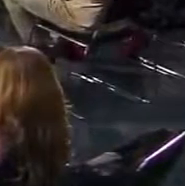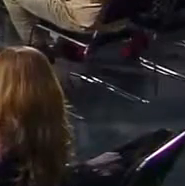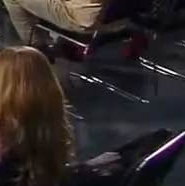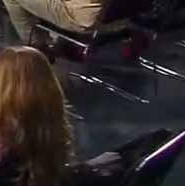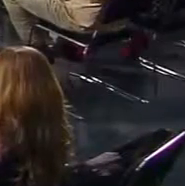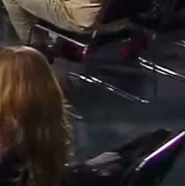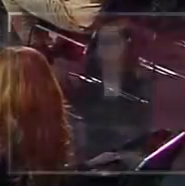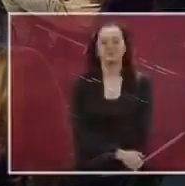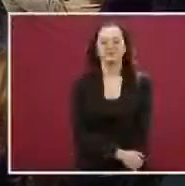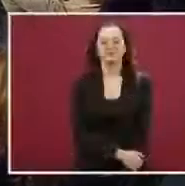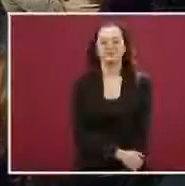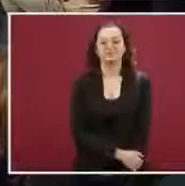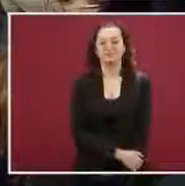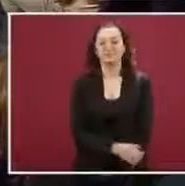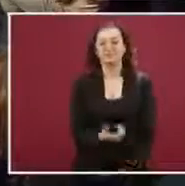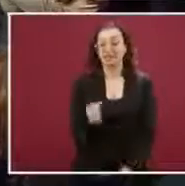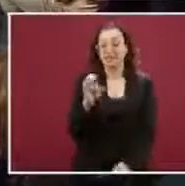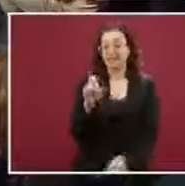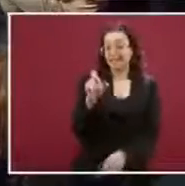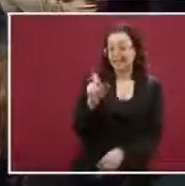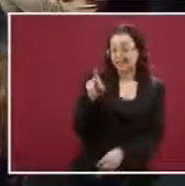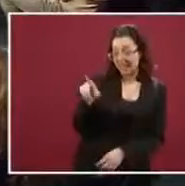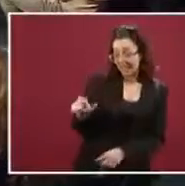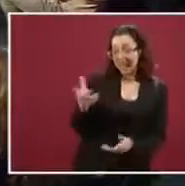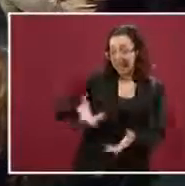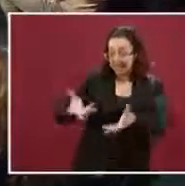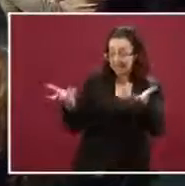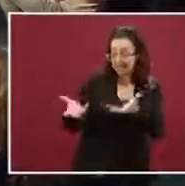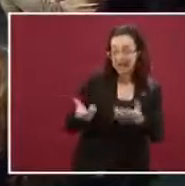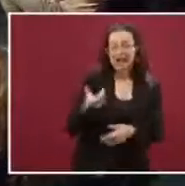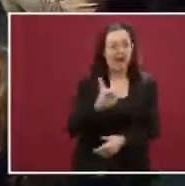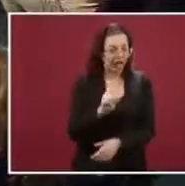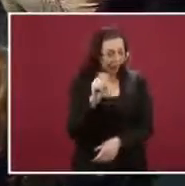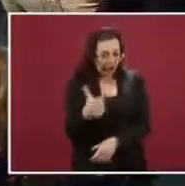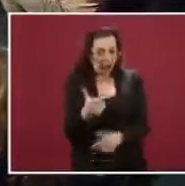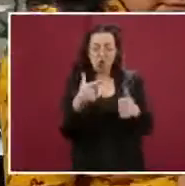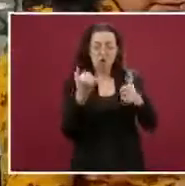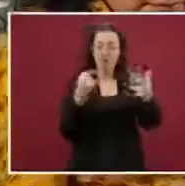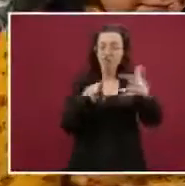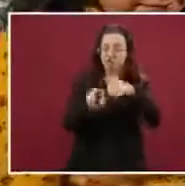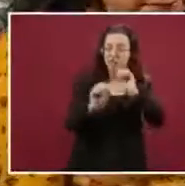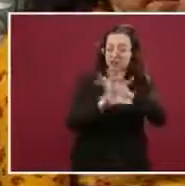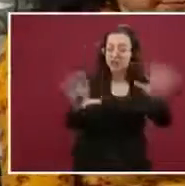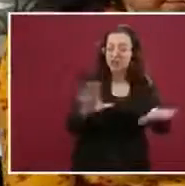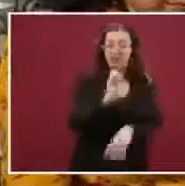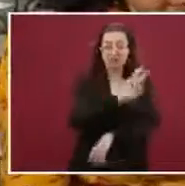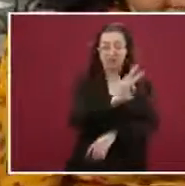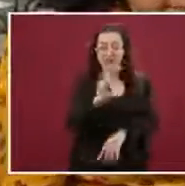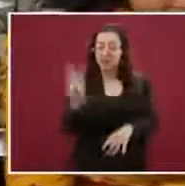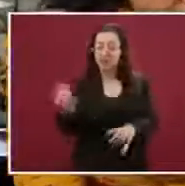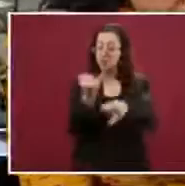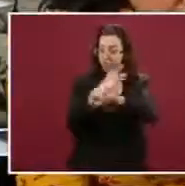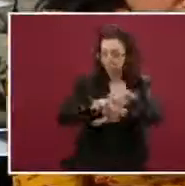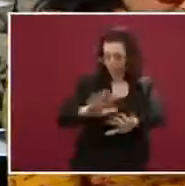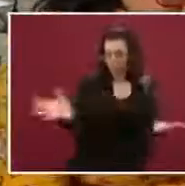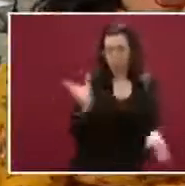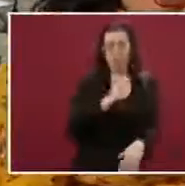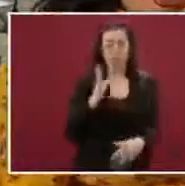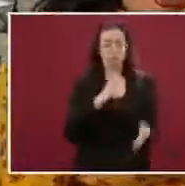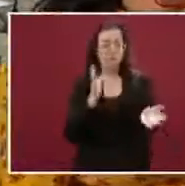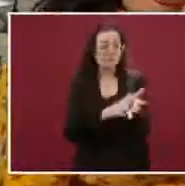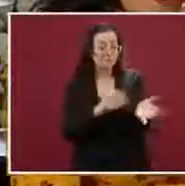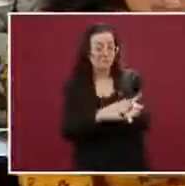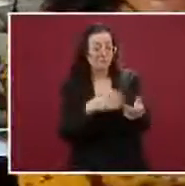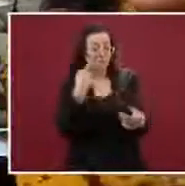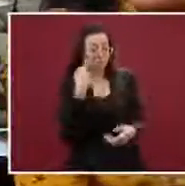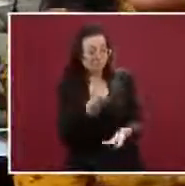esta obra? ¿Habrá alguna plataforma digital en donde podamos tener estos documentos, toda vez que